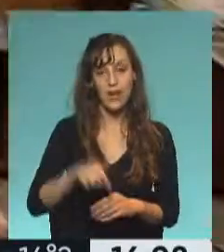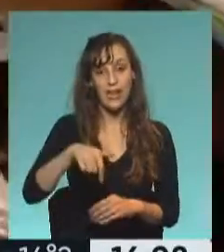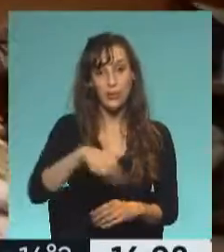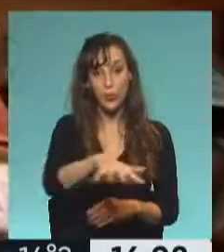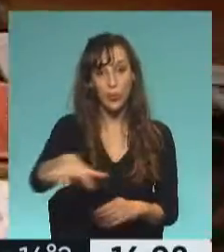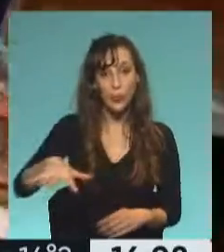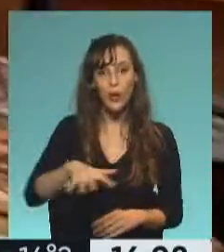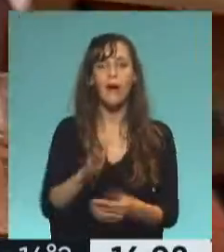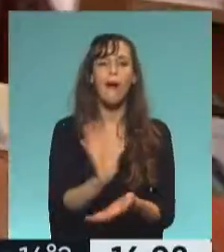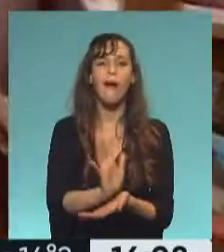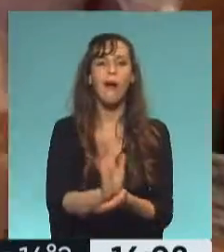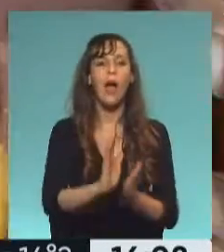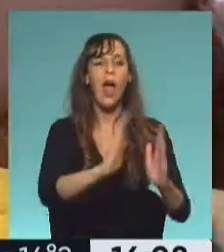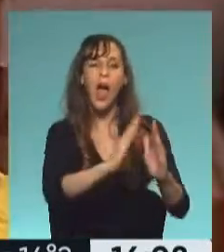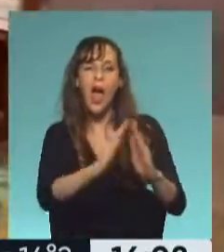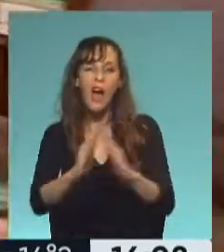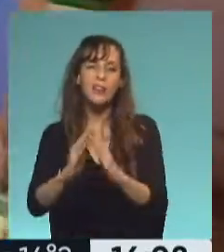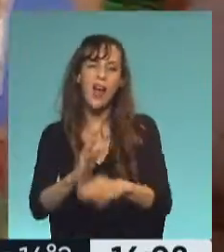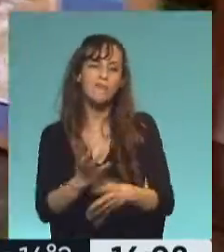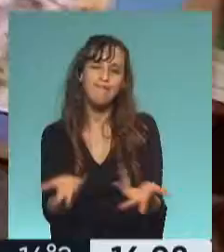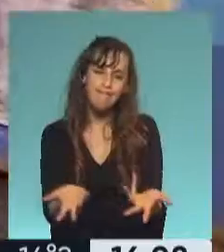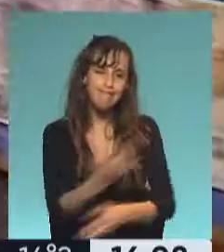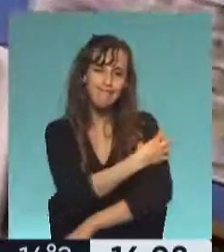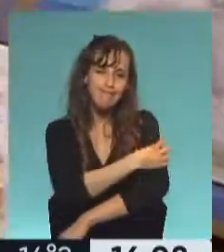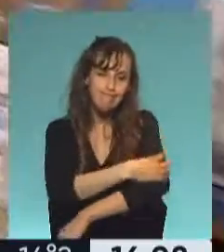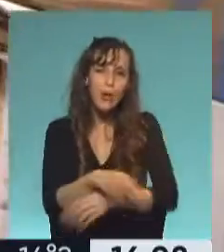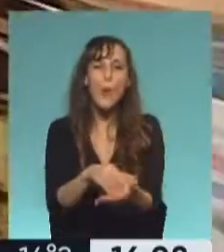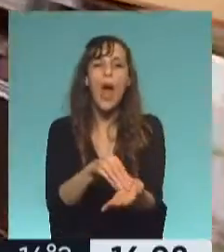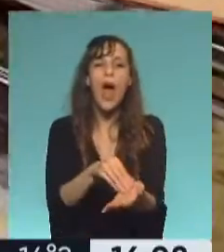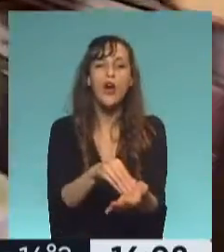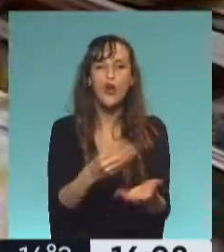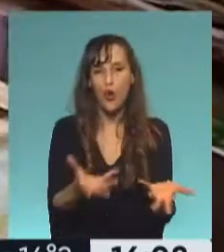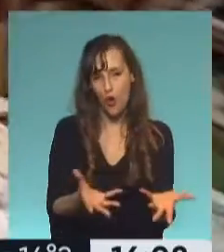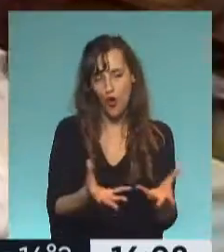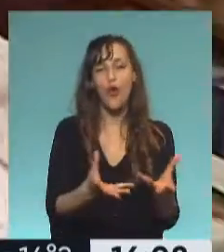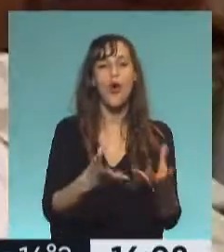casitas de barro y de adobe y techo de paja,